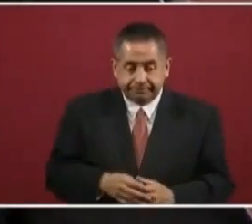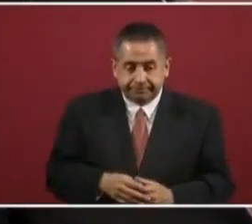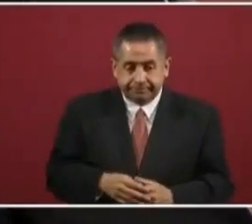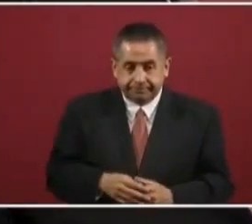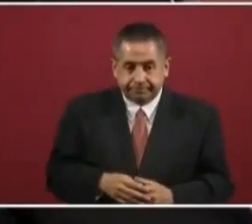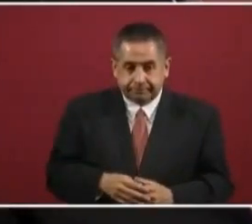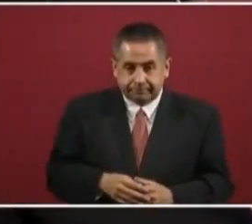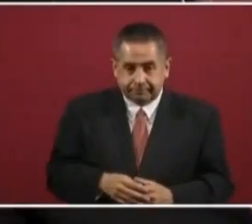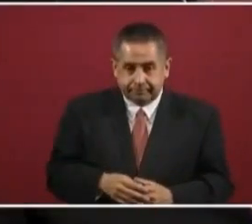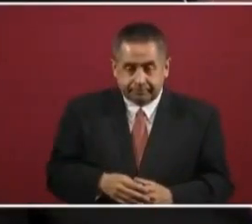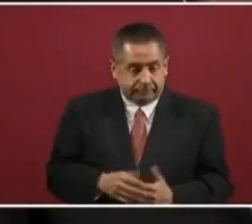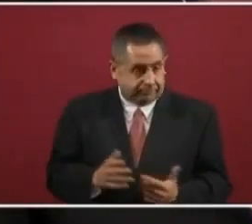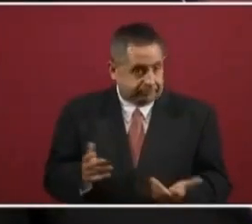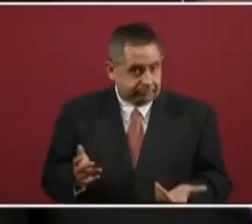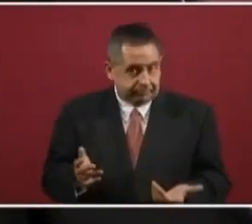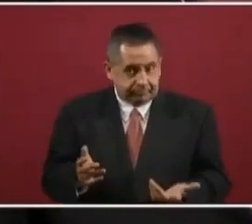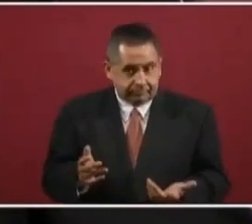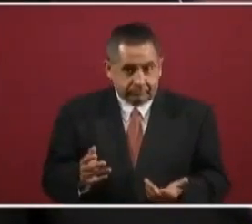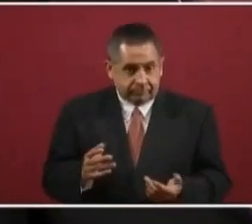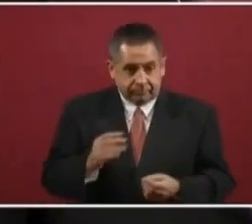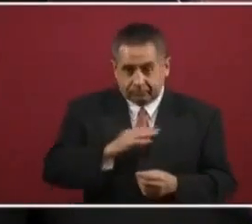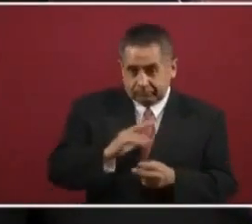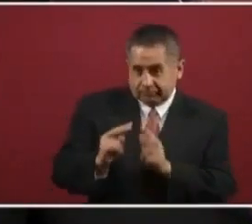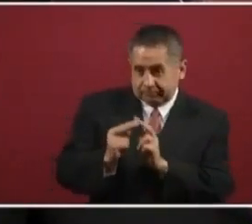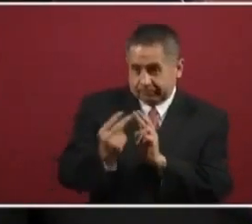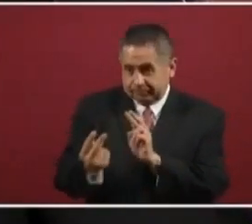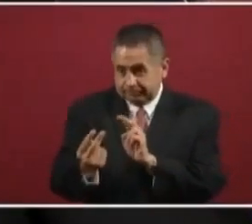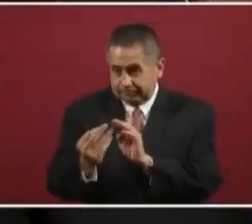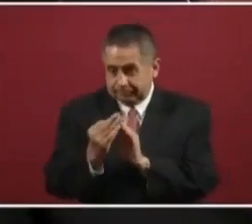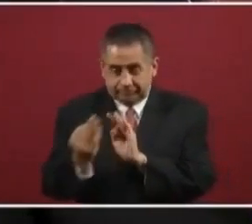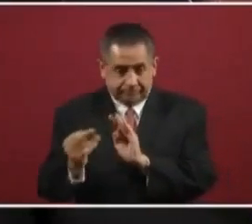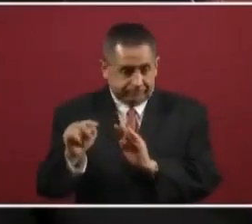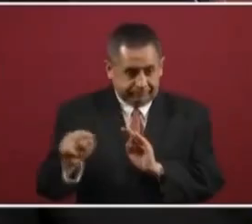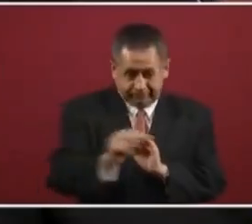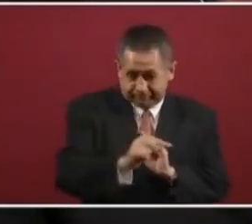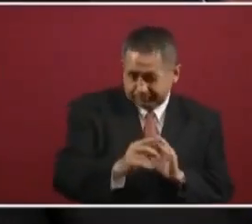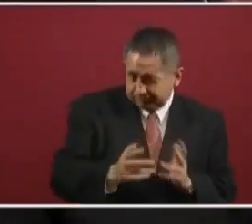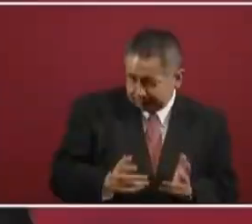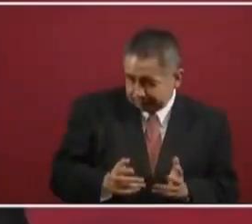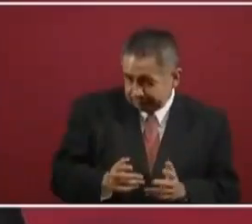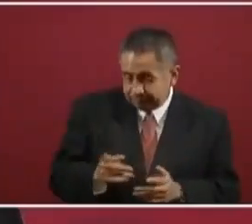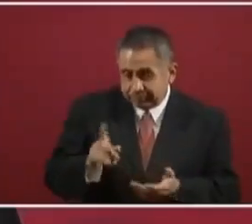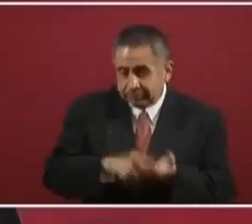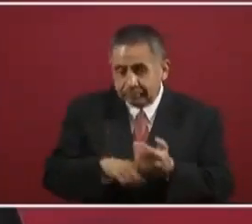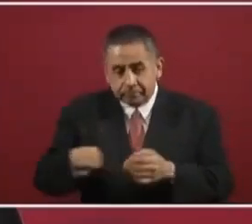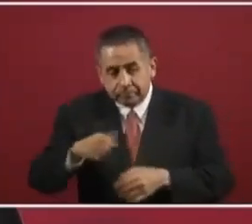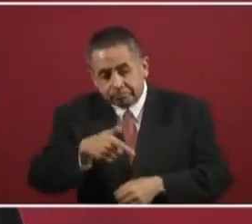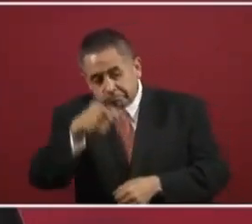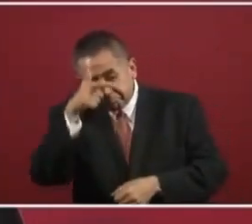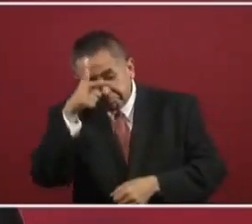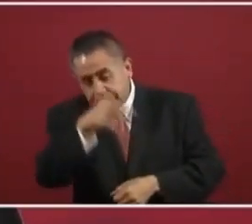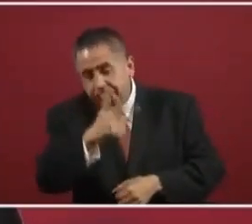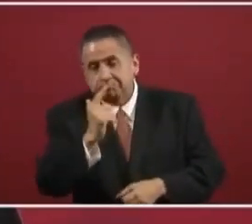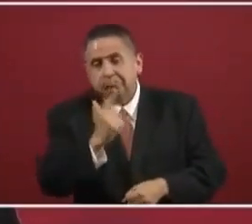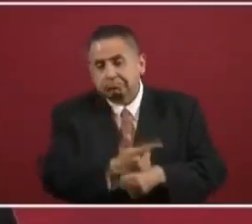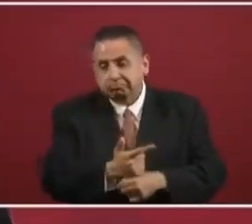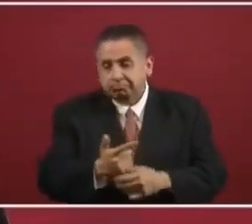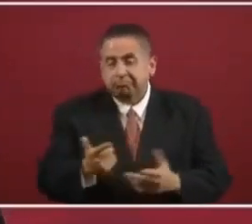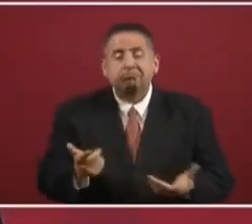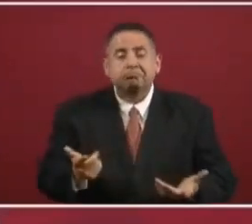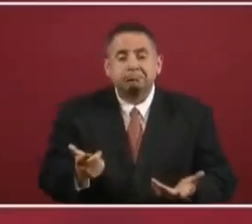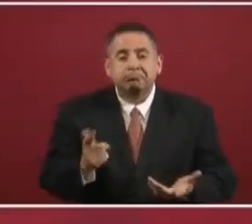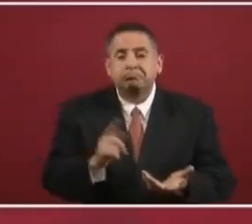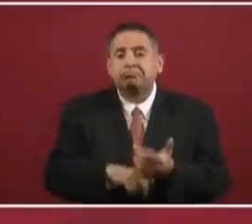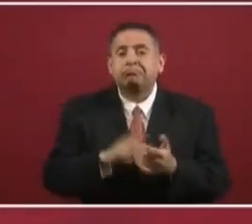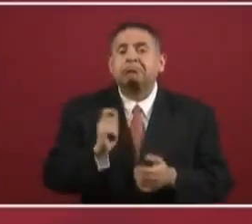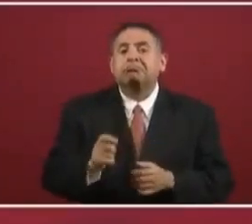este no hay vecinos que se dieron cuenta que